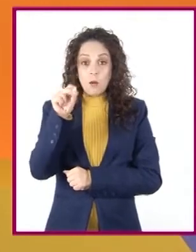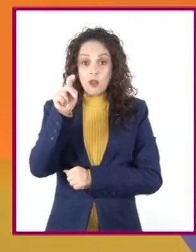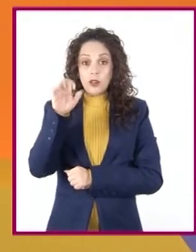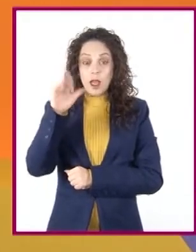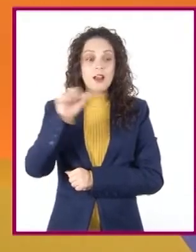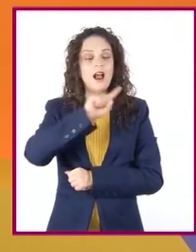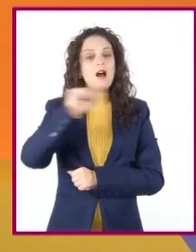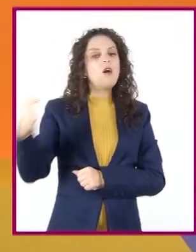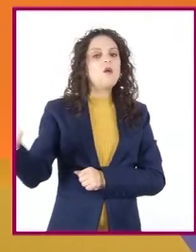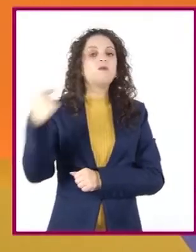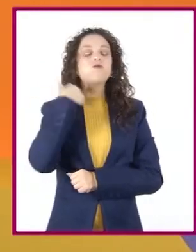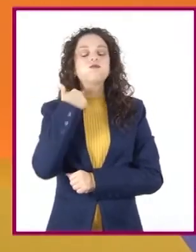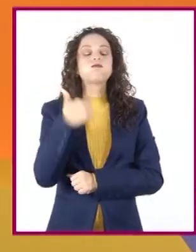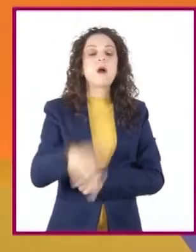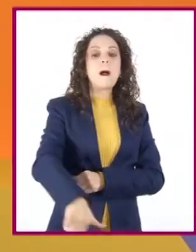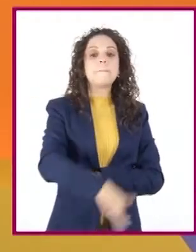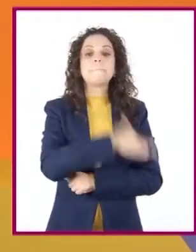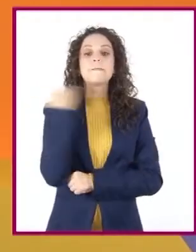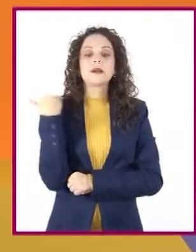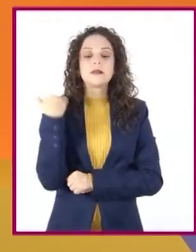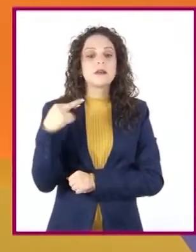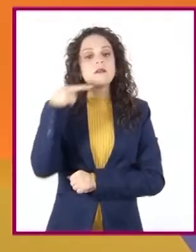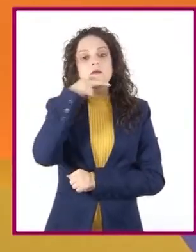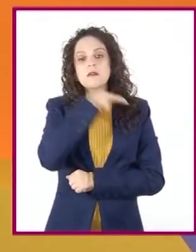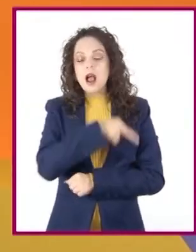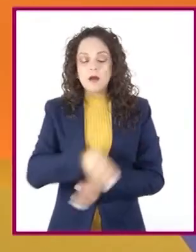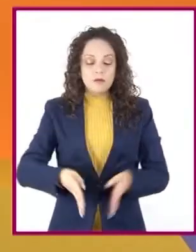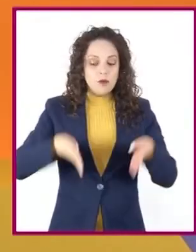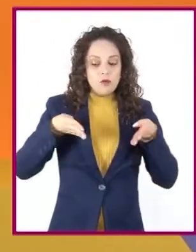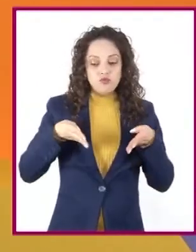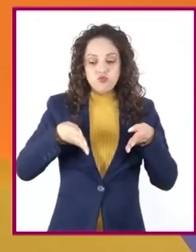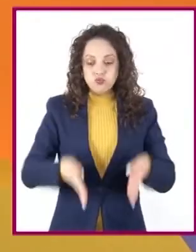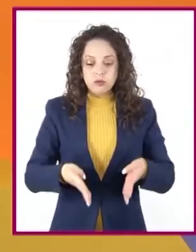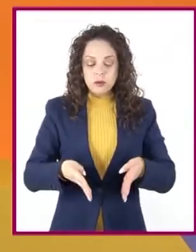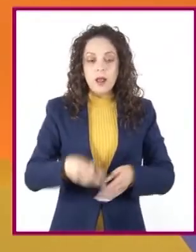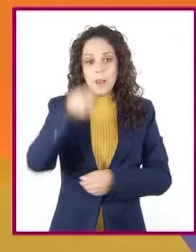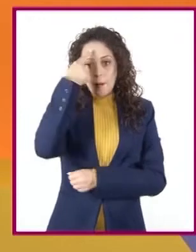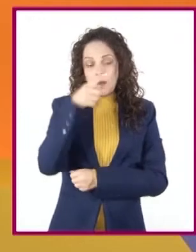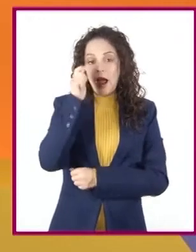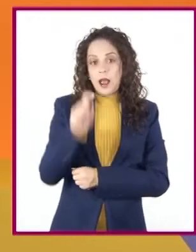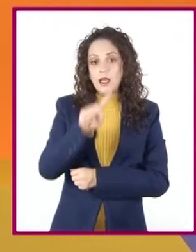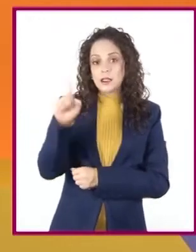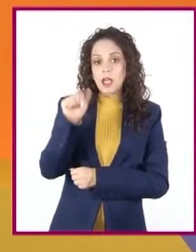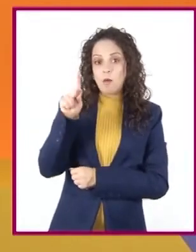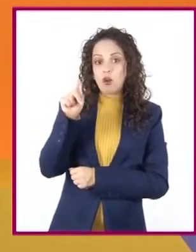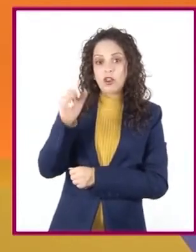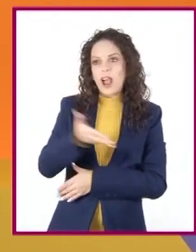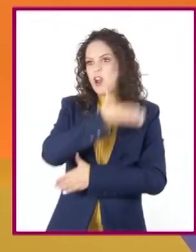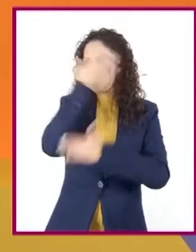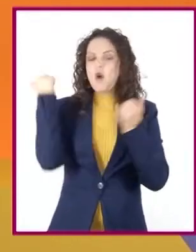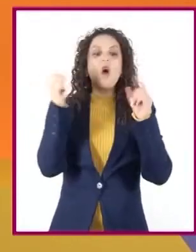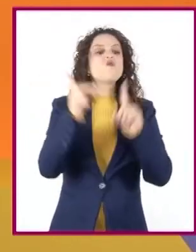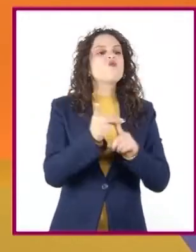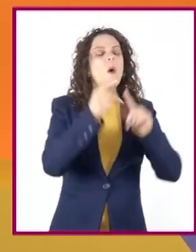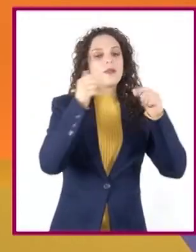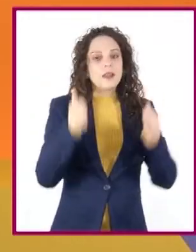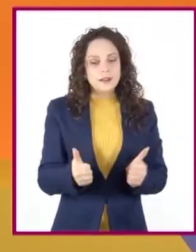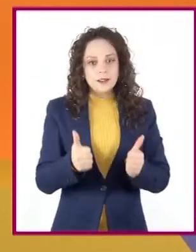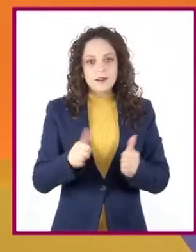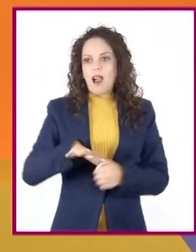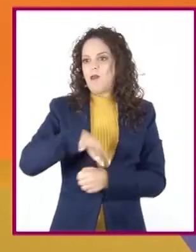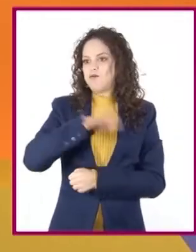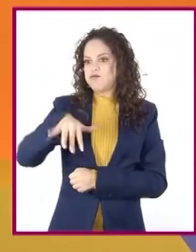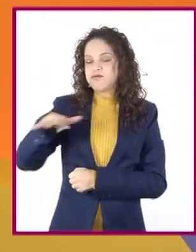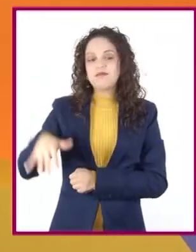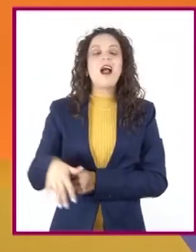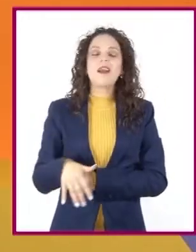allí mismo y le dieron pronta sepultura a fin de que los zapotecas nunca supieran su paradero. Con la pérdida de Monte